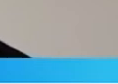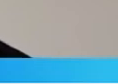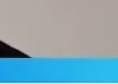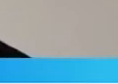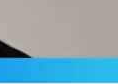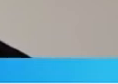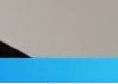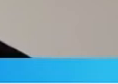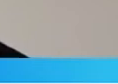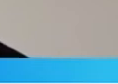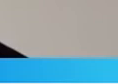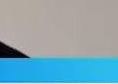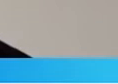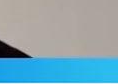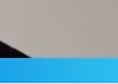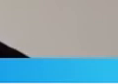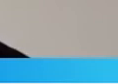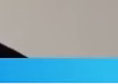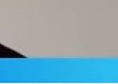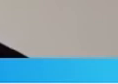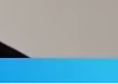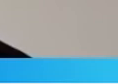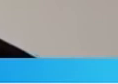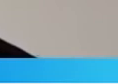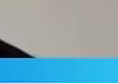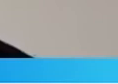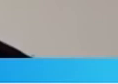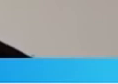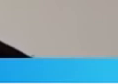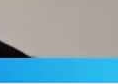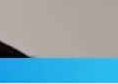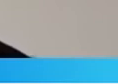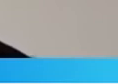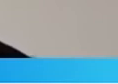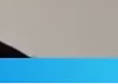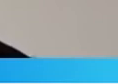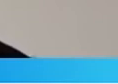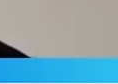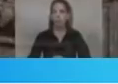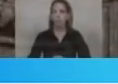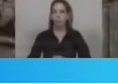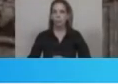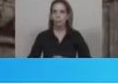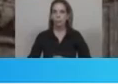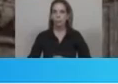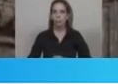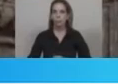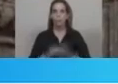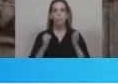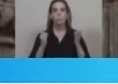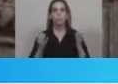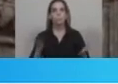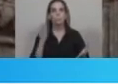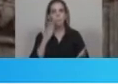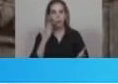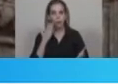semana pasada se tergiversó la información, porque se da un fenómeno muy